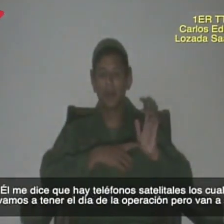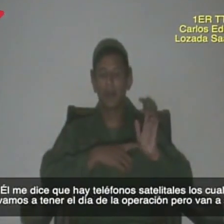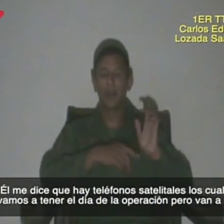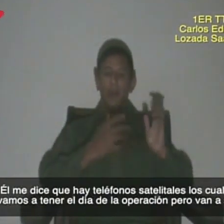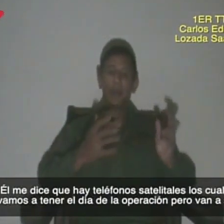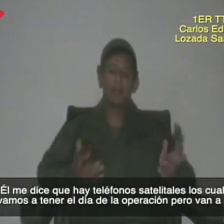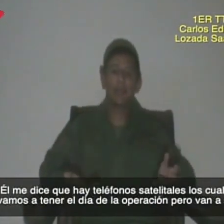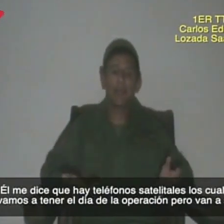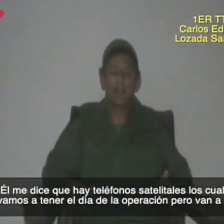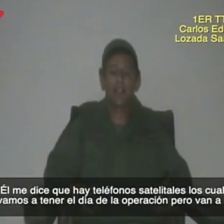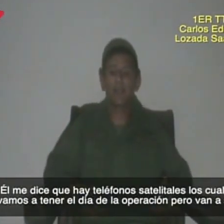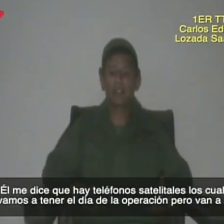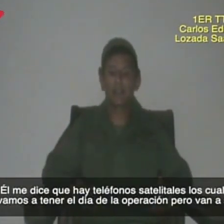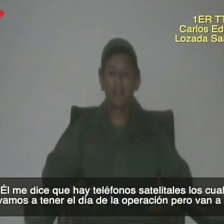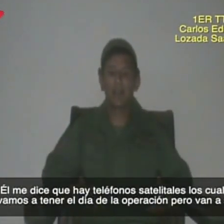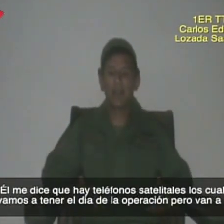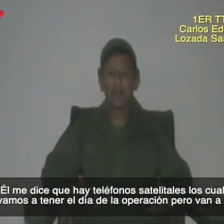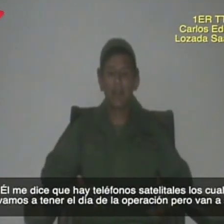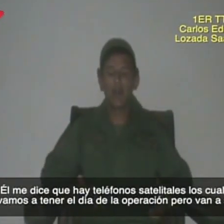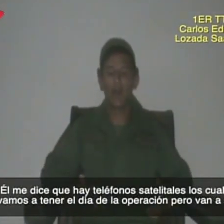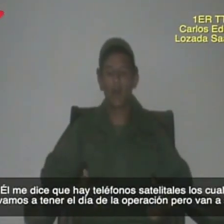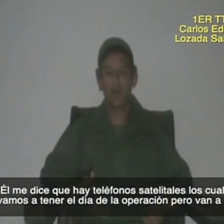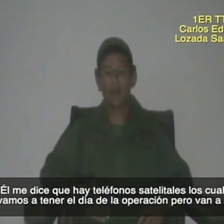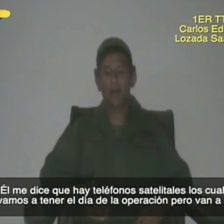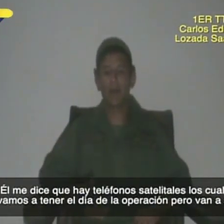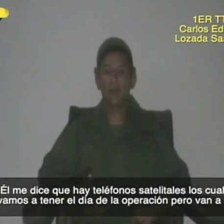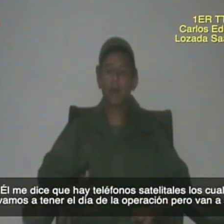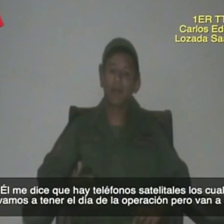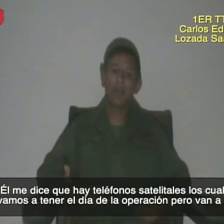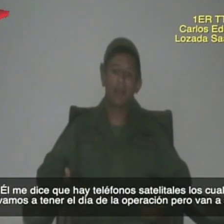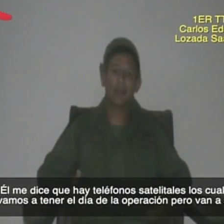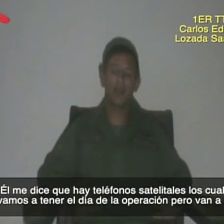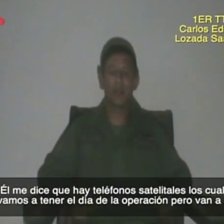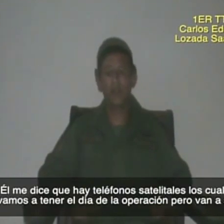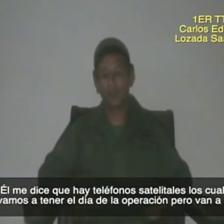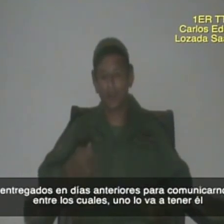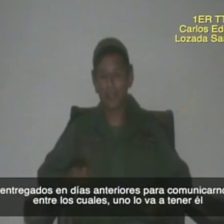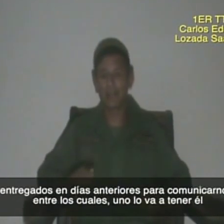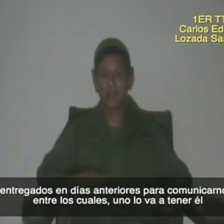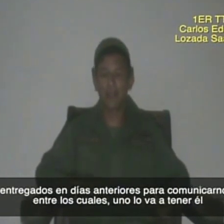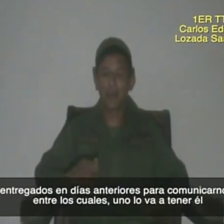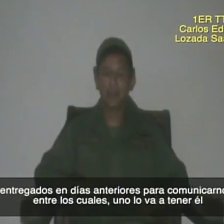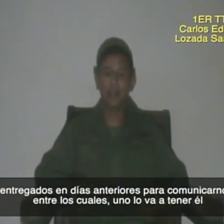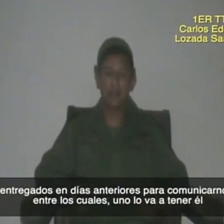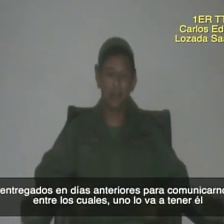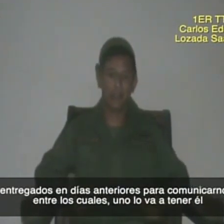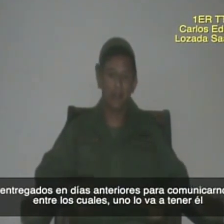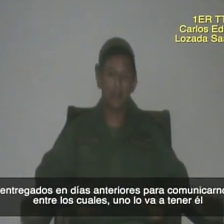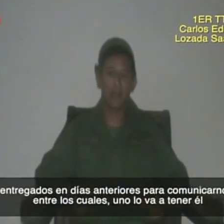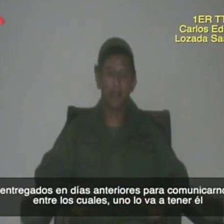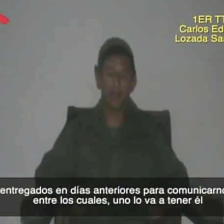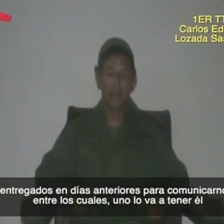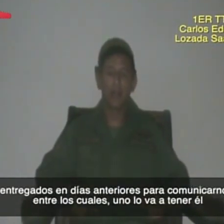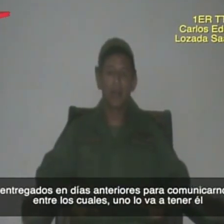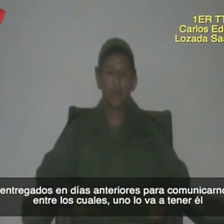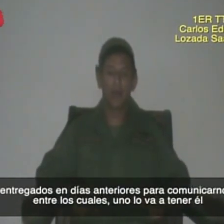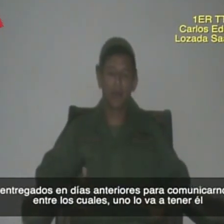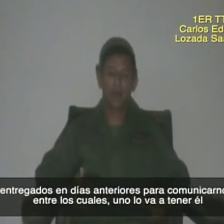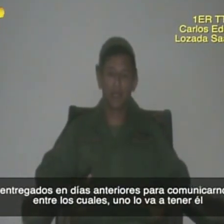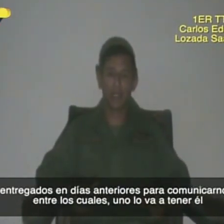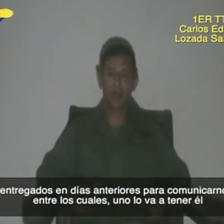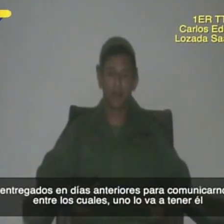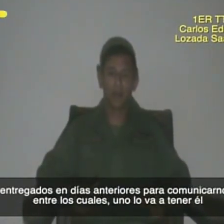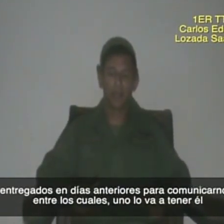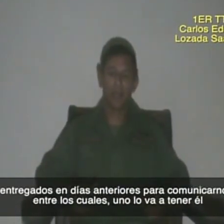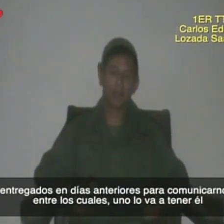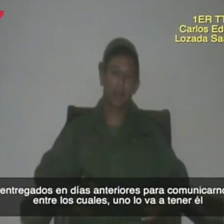teléfono. Él me dice que hay teléfonos satelitales, los cuales vamos a tener el día de la operación, pero van a ser entregados en días anteriores